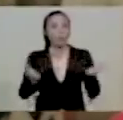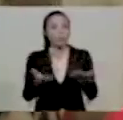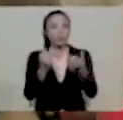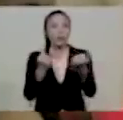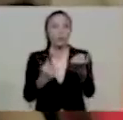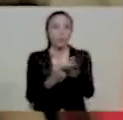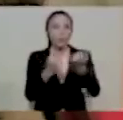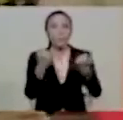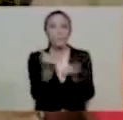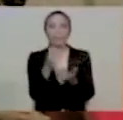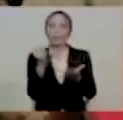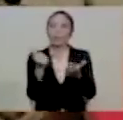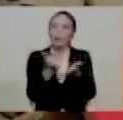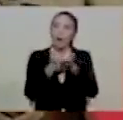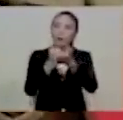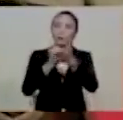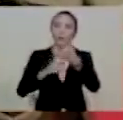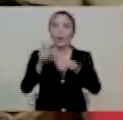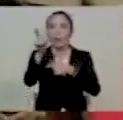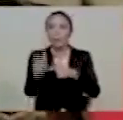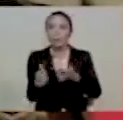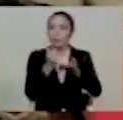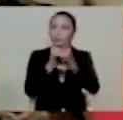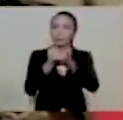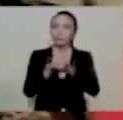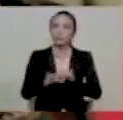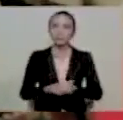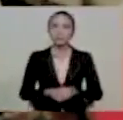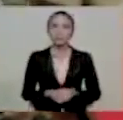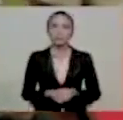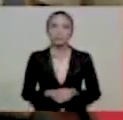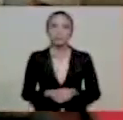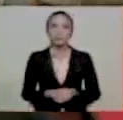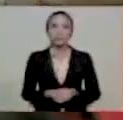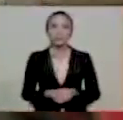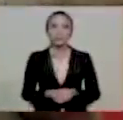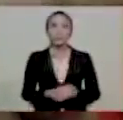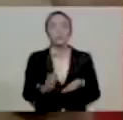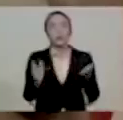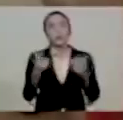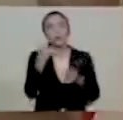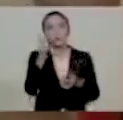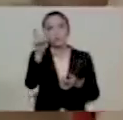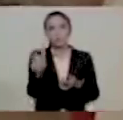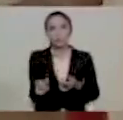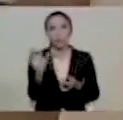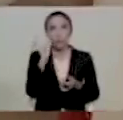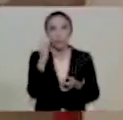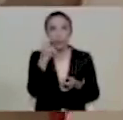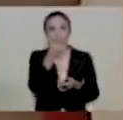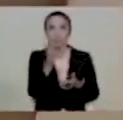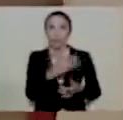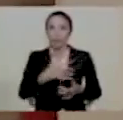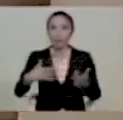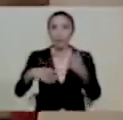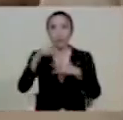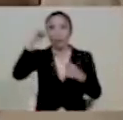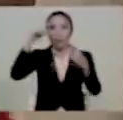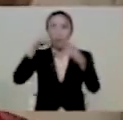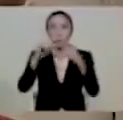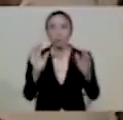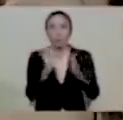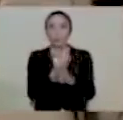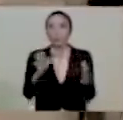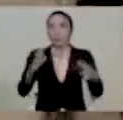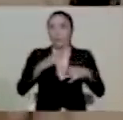de la ayuda por el otro ser humano, por el prójimo. Y como María Gabriela, todos ustedes tienen una